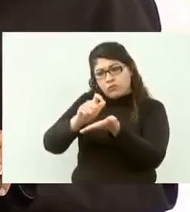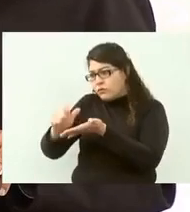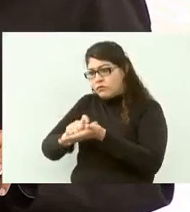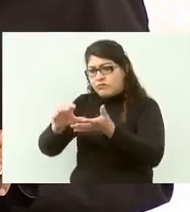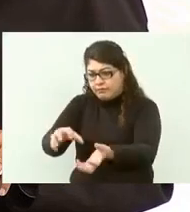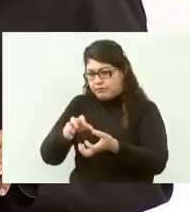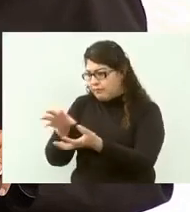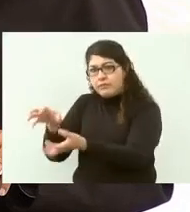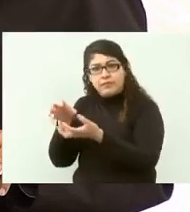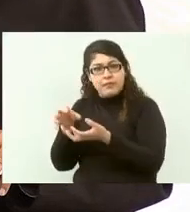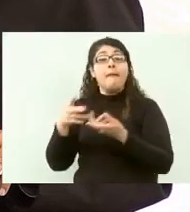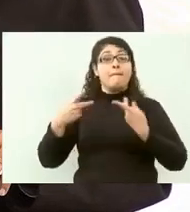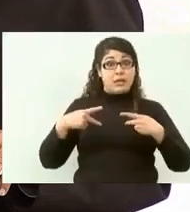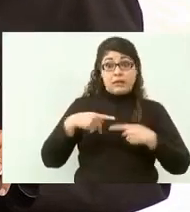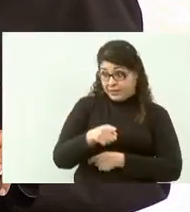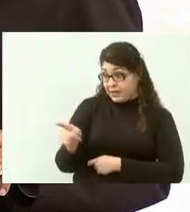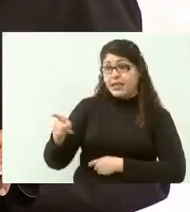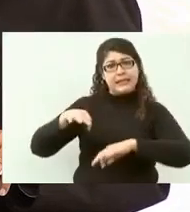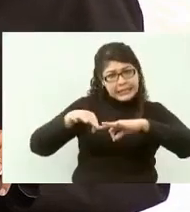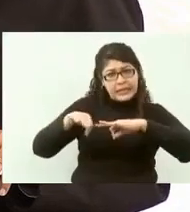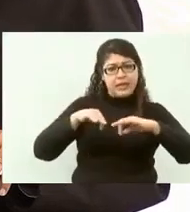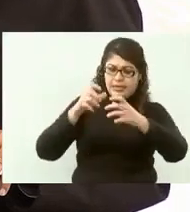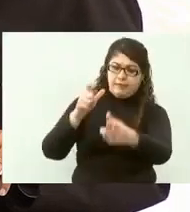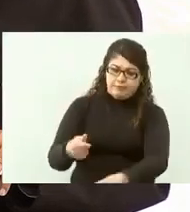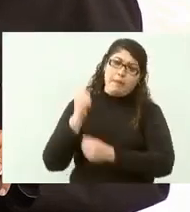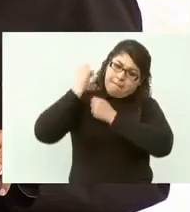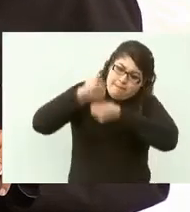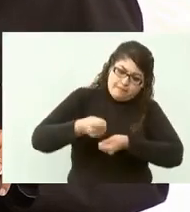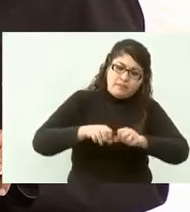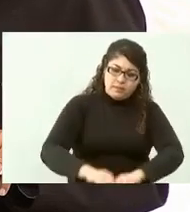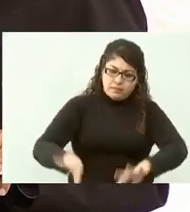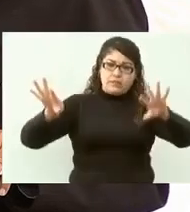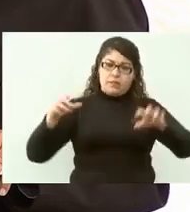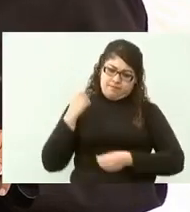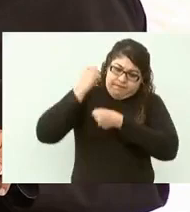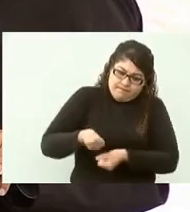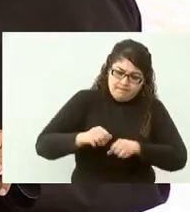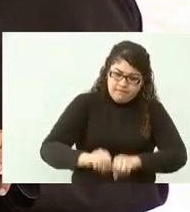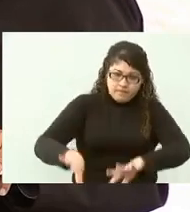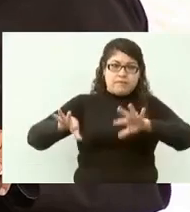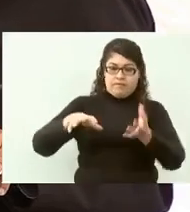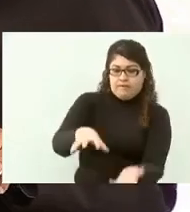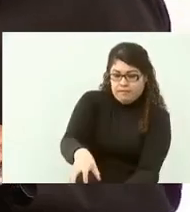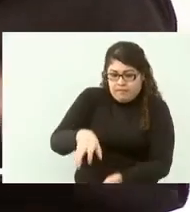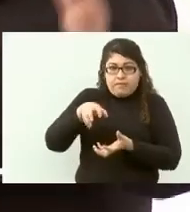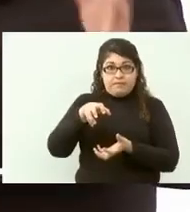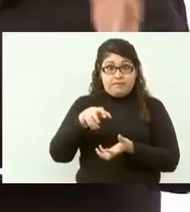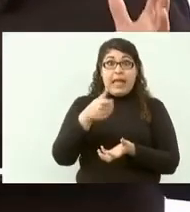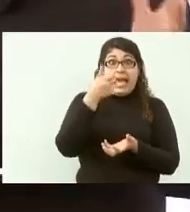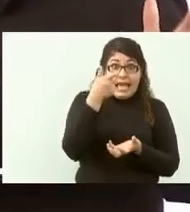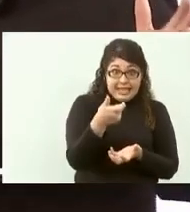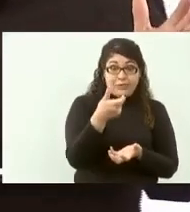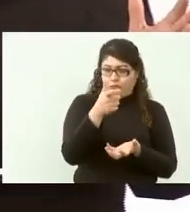Toda la gente que vive en esta región del país. Pero en el caso de que el